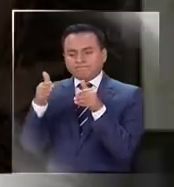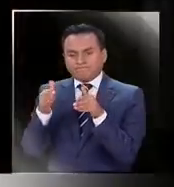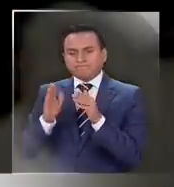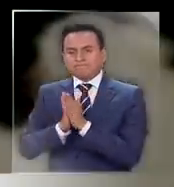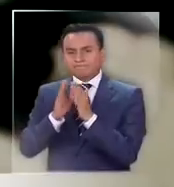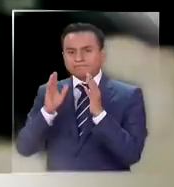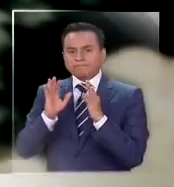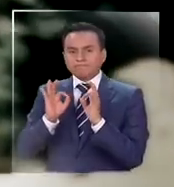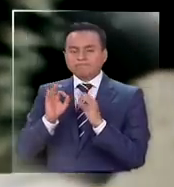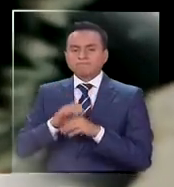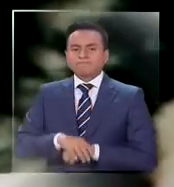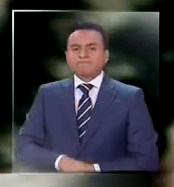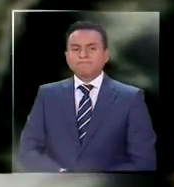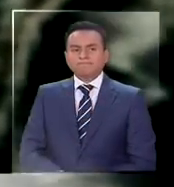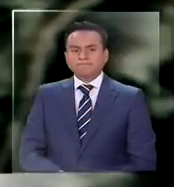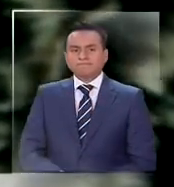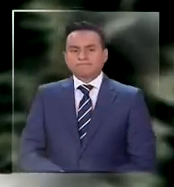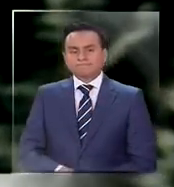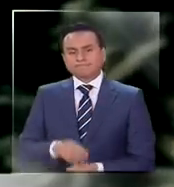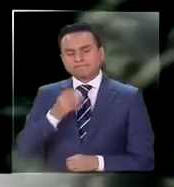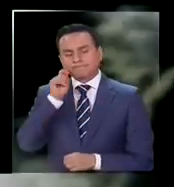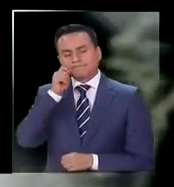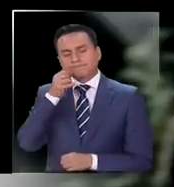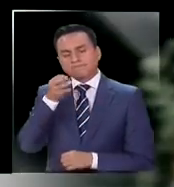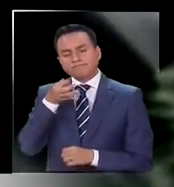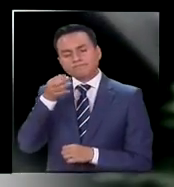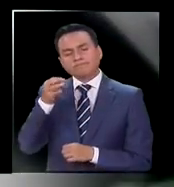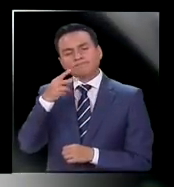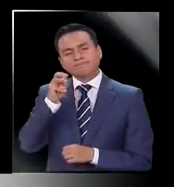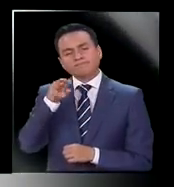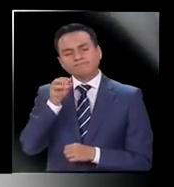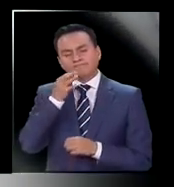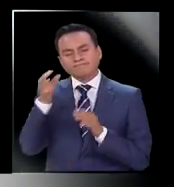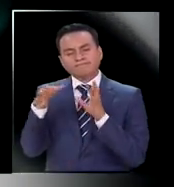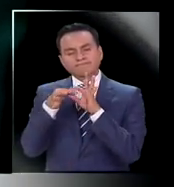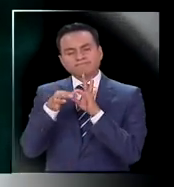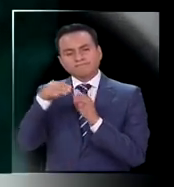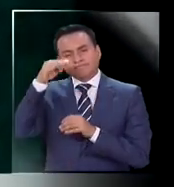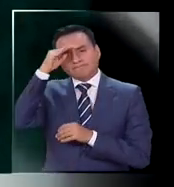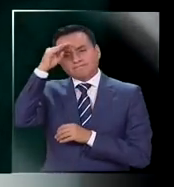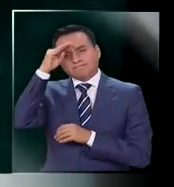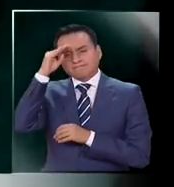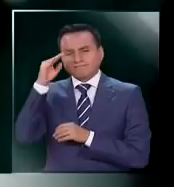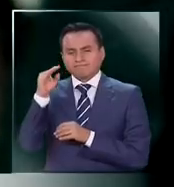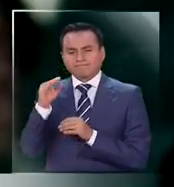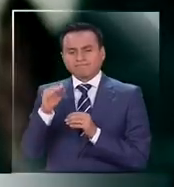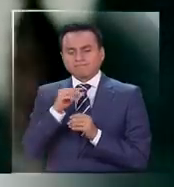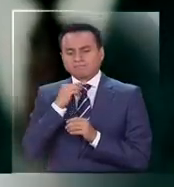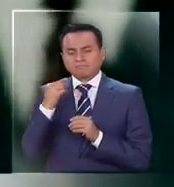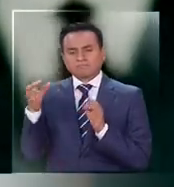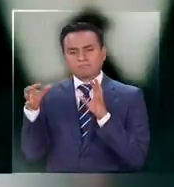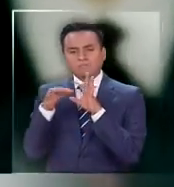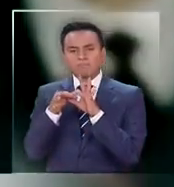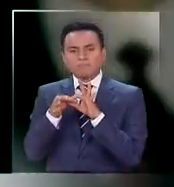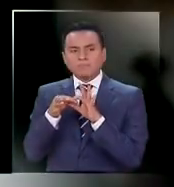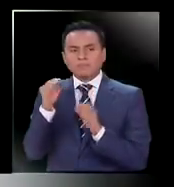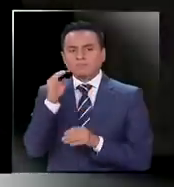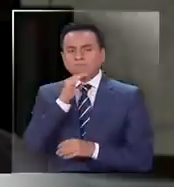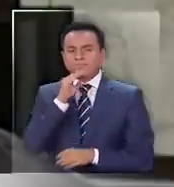santidad. Según cuenta Hamilton, el vínculo de confianza con el sacerdote se estrecha con